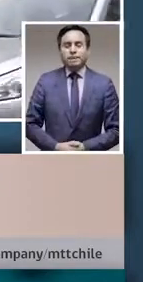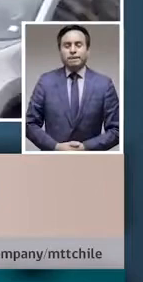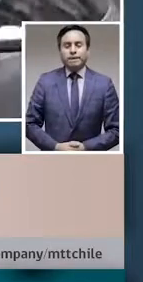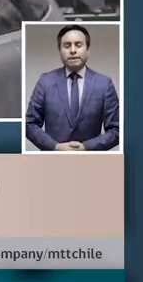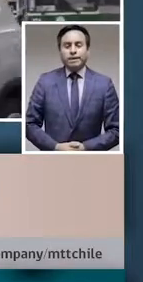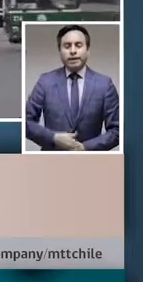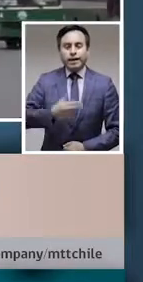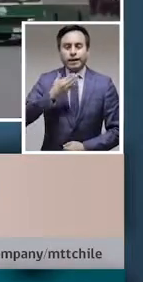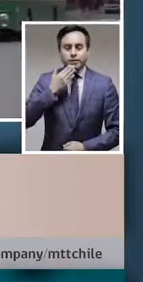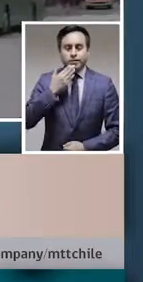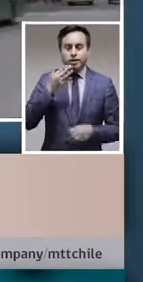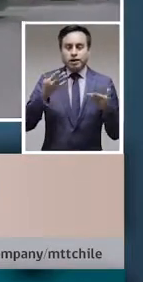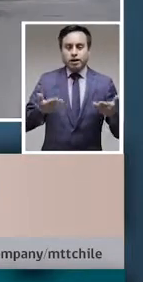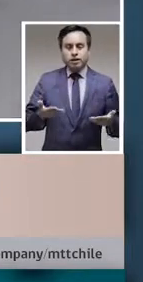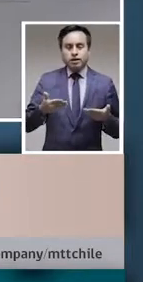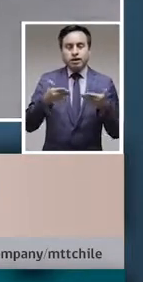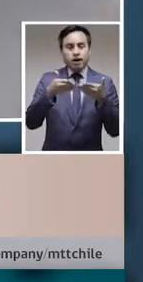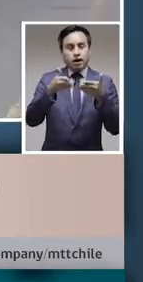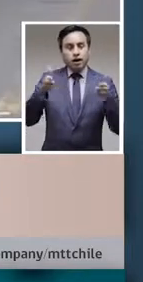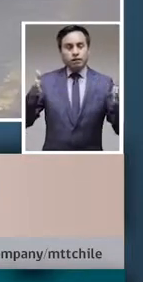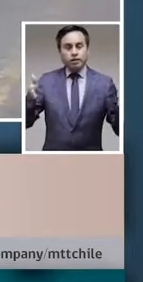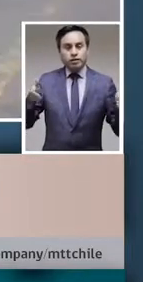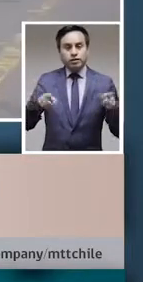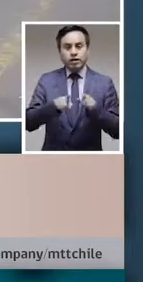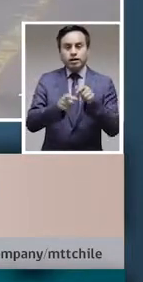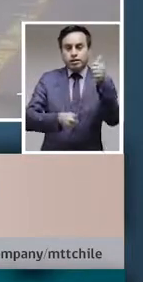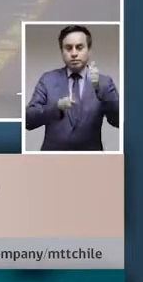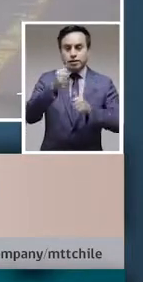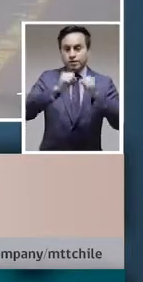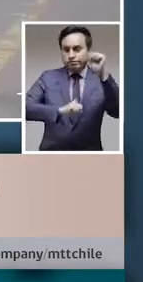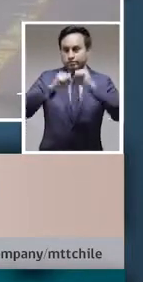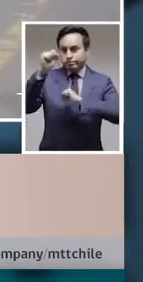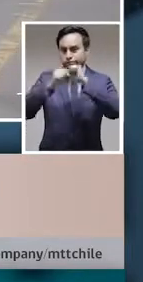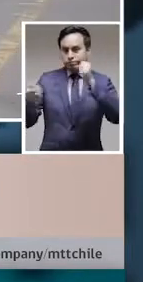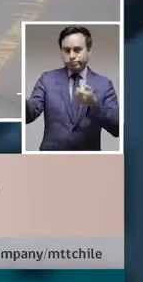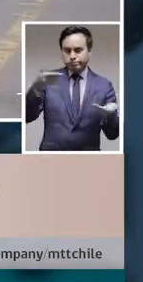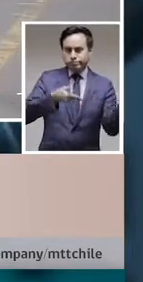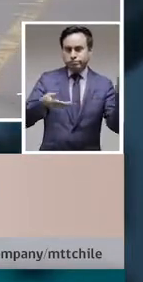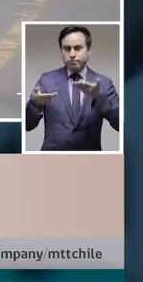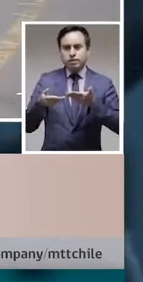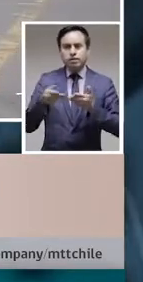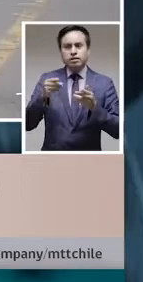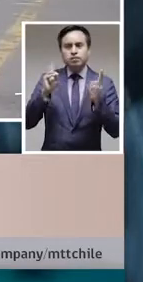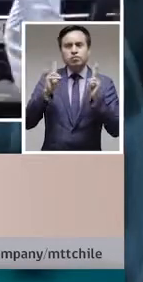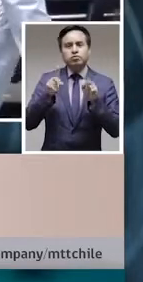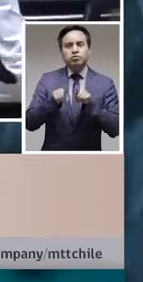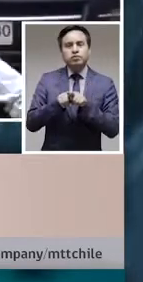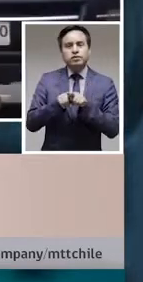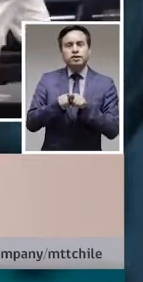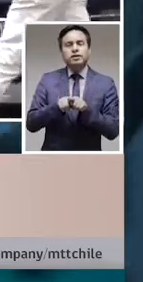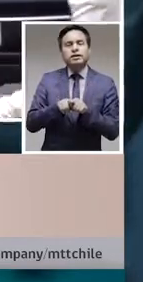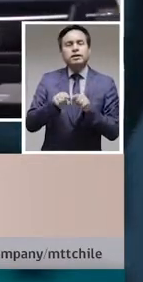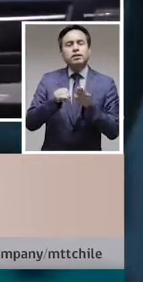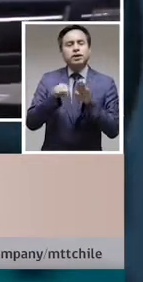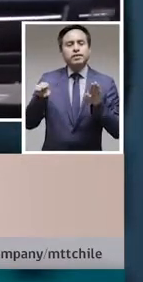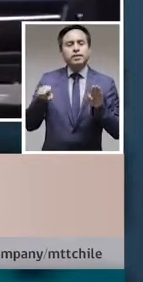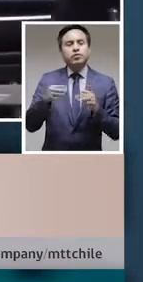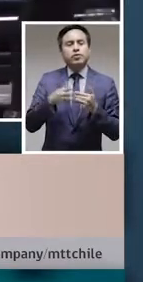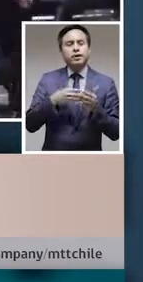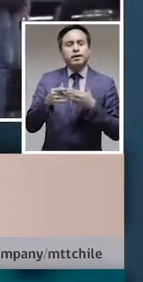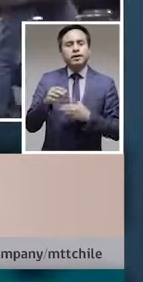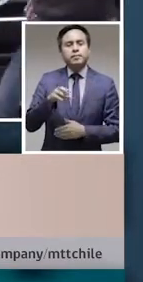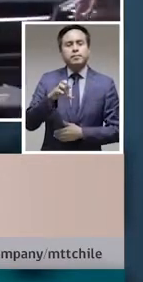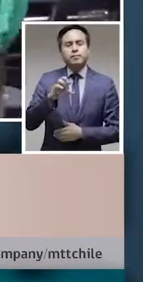Tenemos además ya abierta una licitación para buses de estándar red en Placilla.